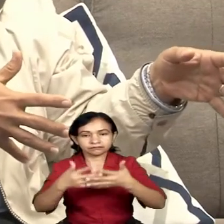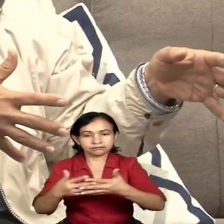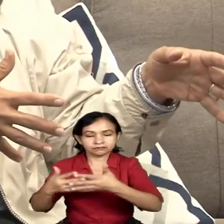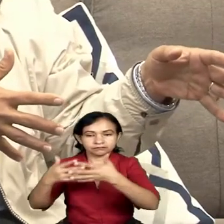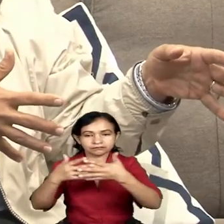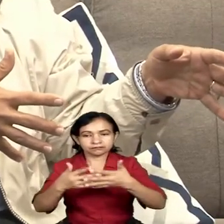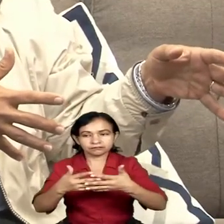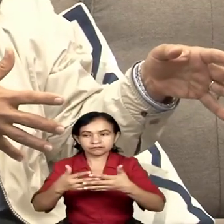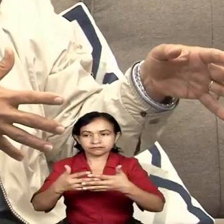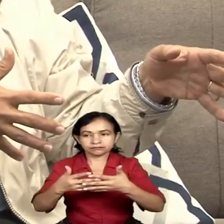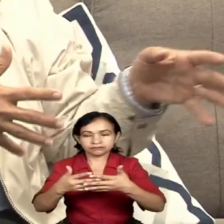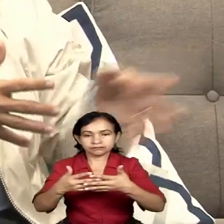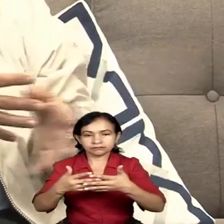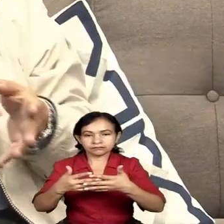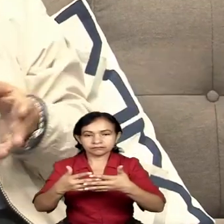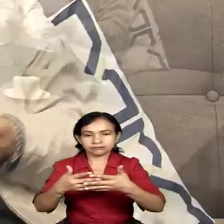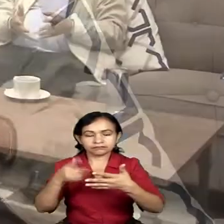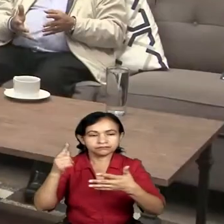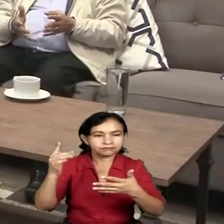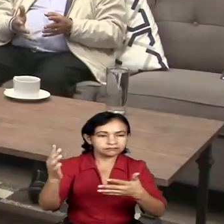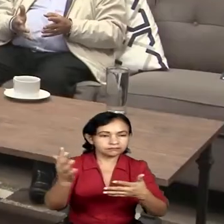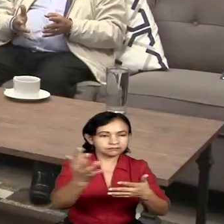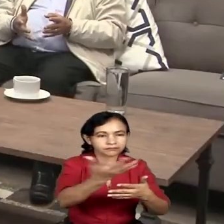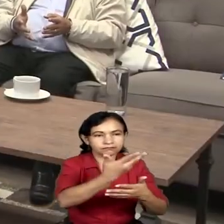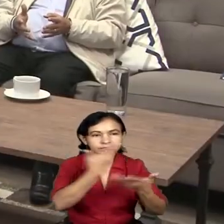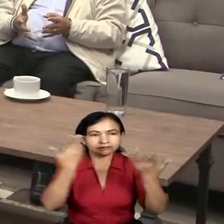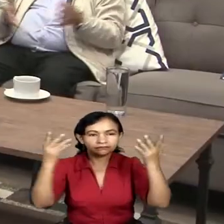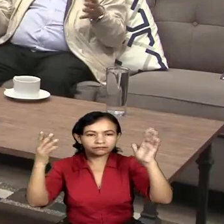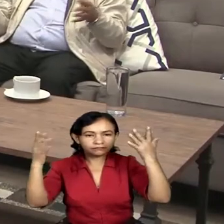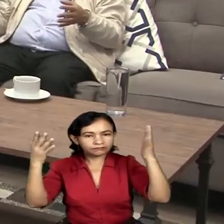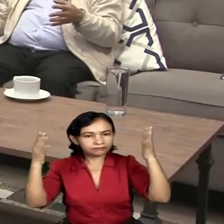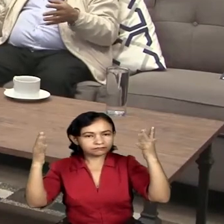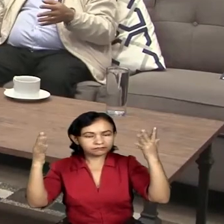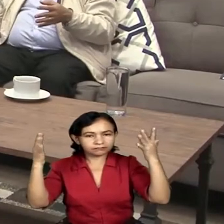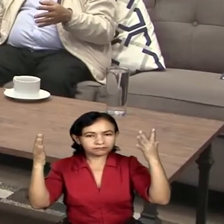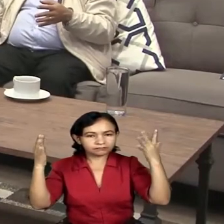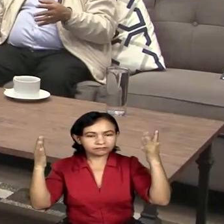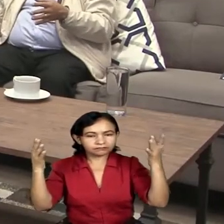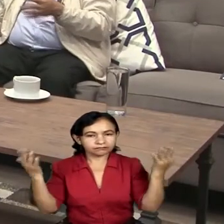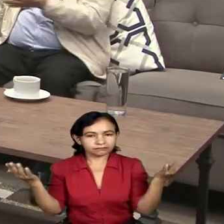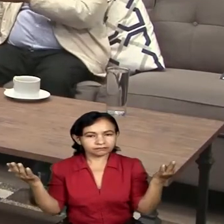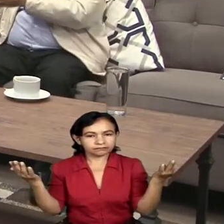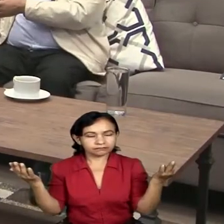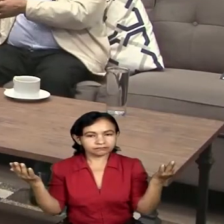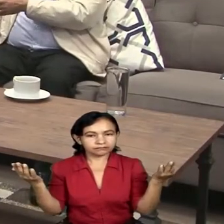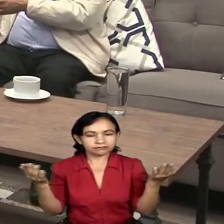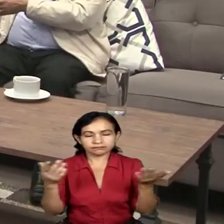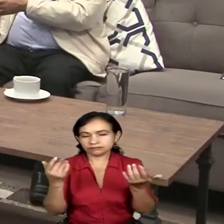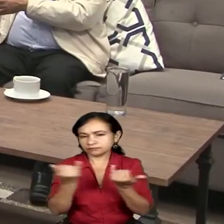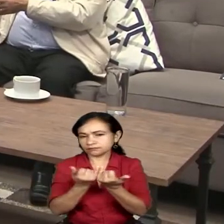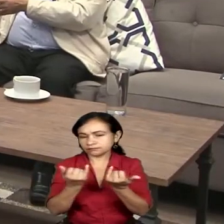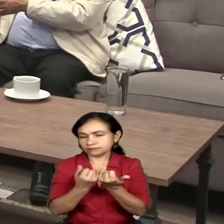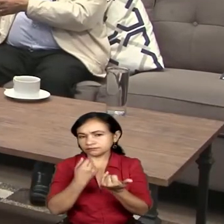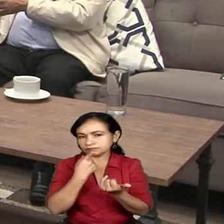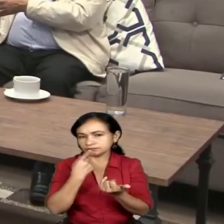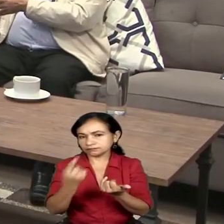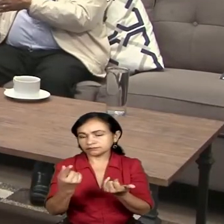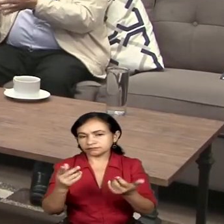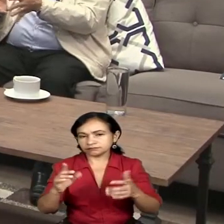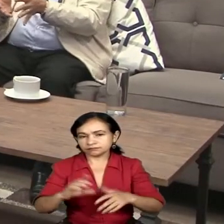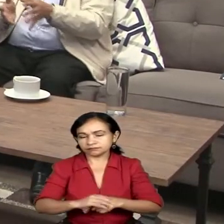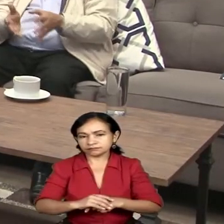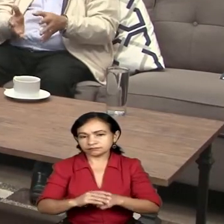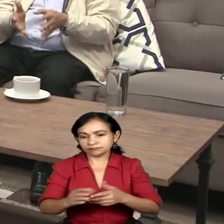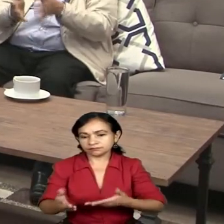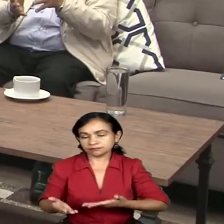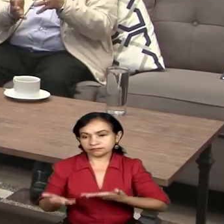Y todo el mundo aplaude en el auditorio. Y todo el mundo aplaude. Es decir, está en Washington. Es lo mismo que vos decís. Él